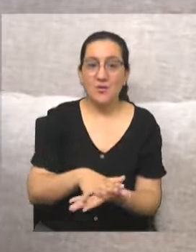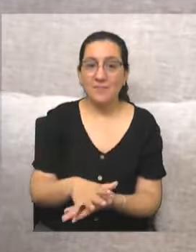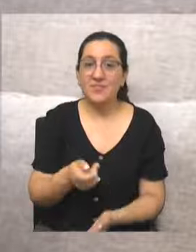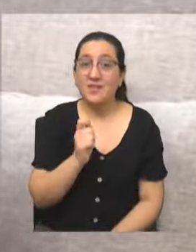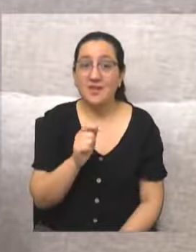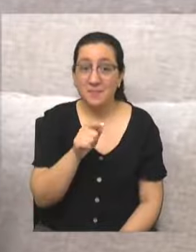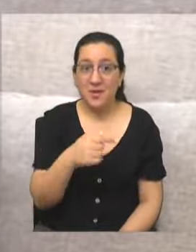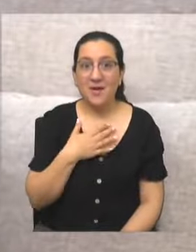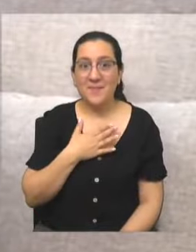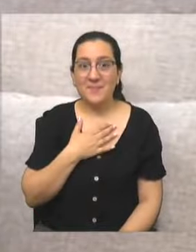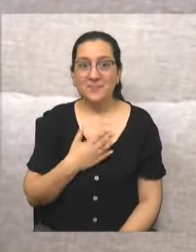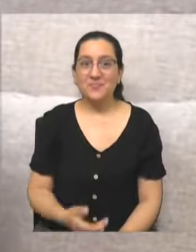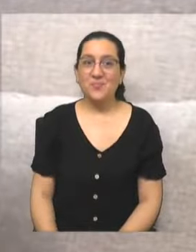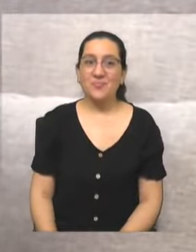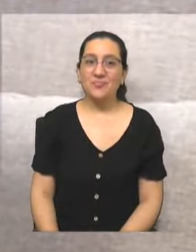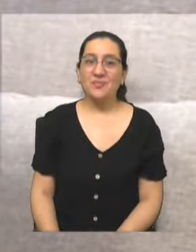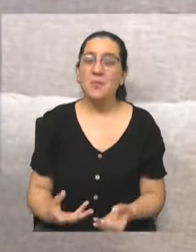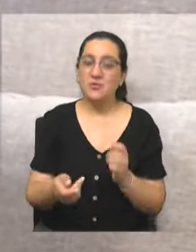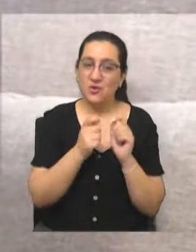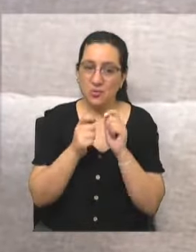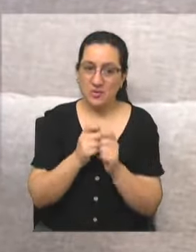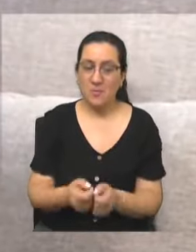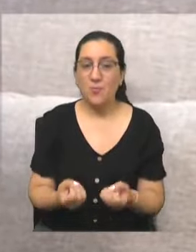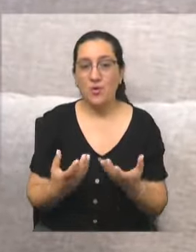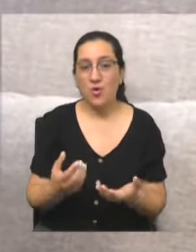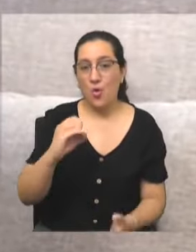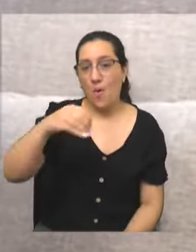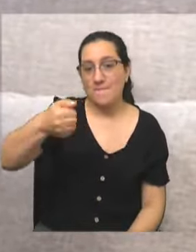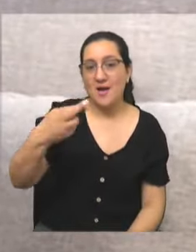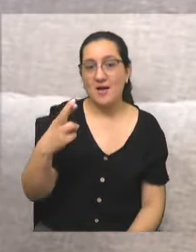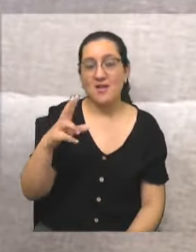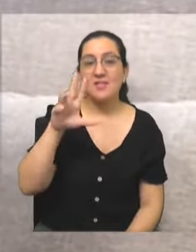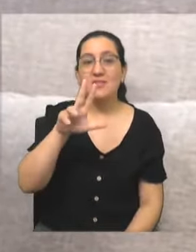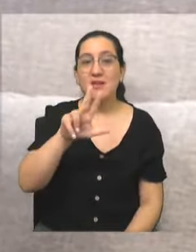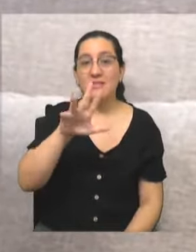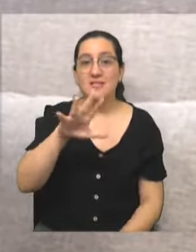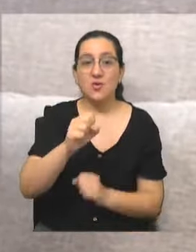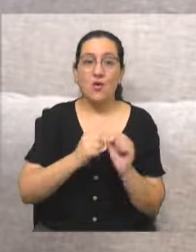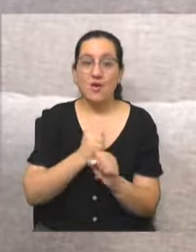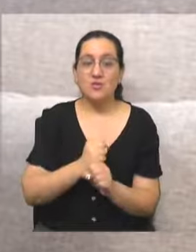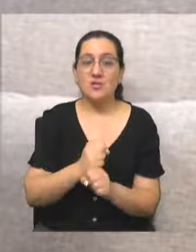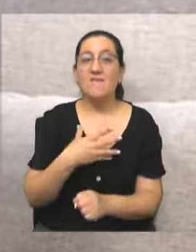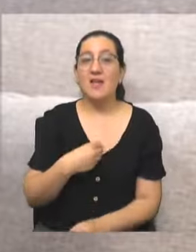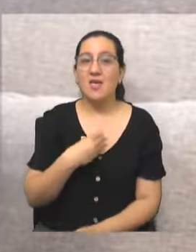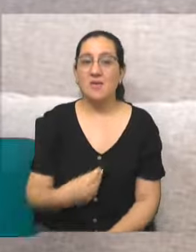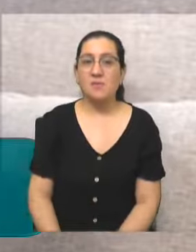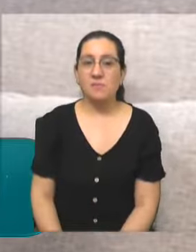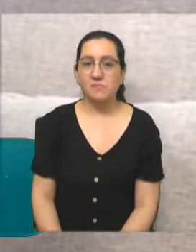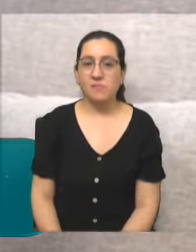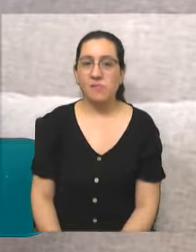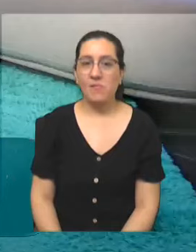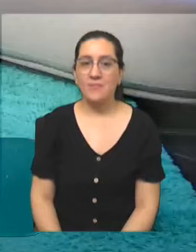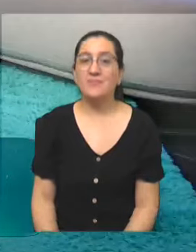Tuyo. Mío. Es porque estamos haciendo una encuesta. Bueno, Omar Álvarez, 35, La Blanqueada. Los odio a todos. Bien, ahora